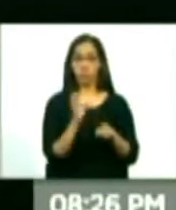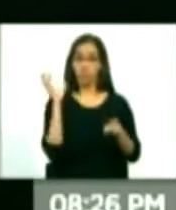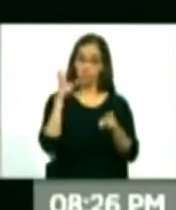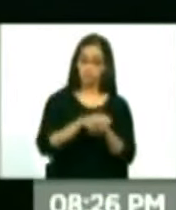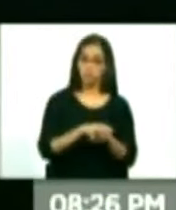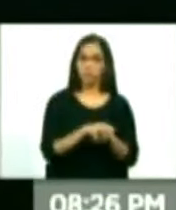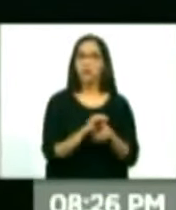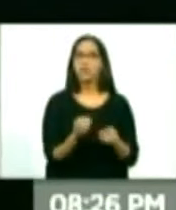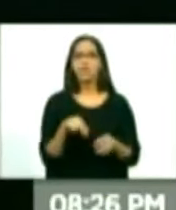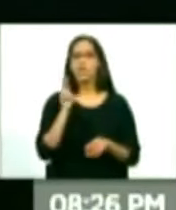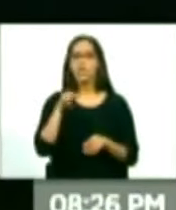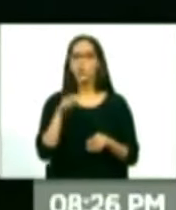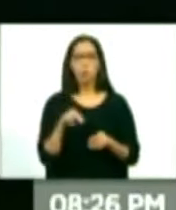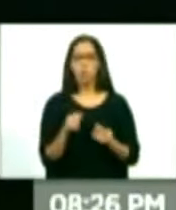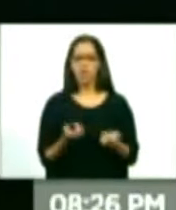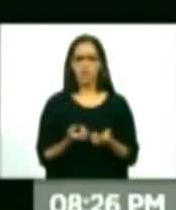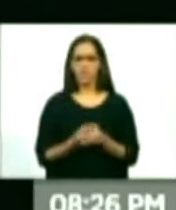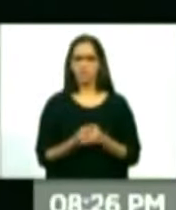a persecuciones, y jamás se entregaron.